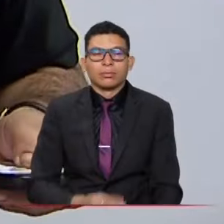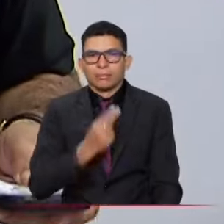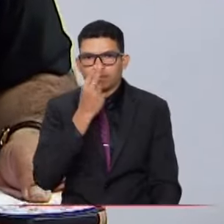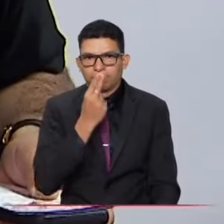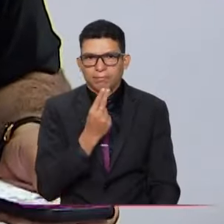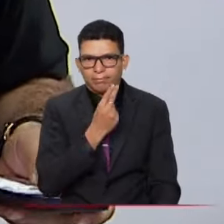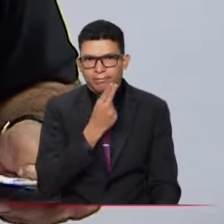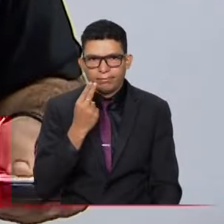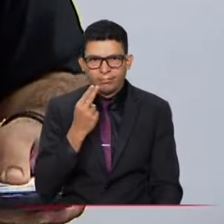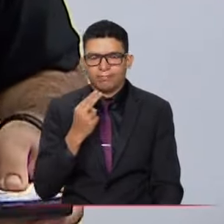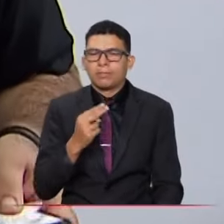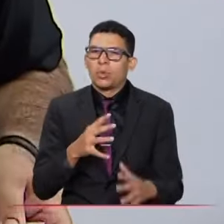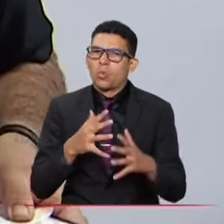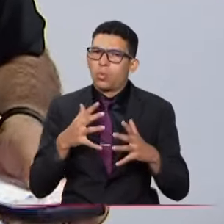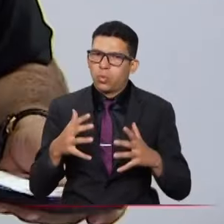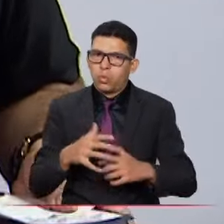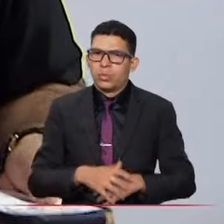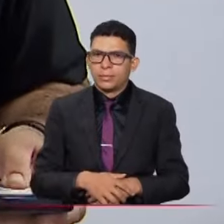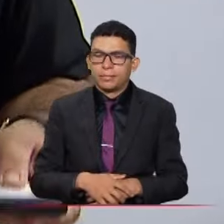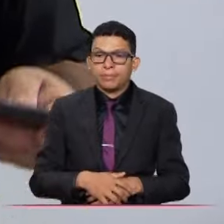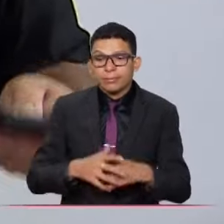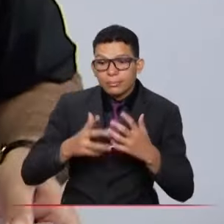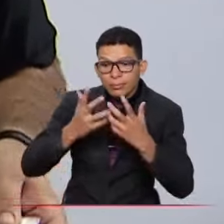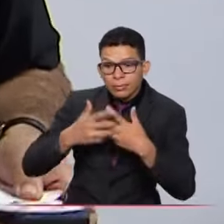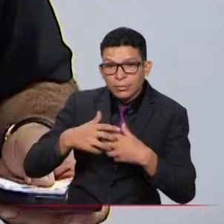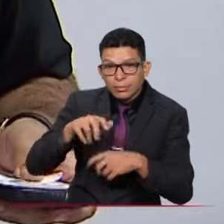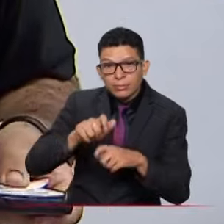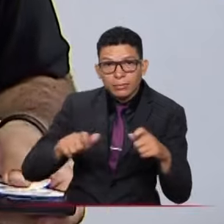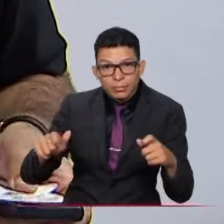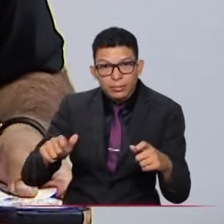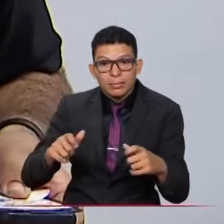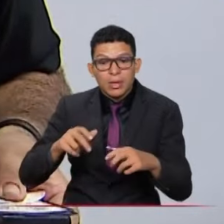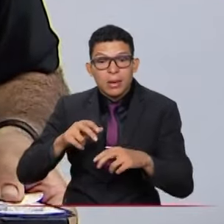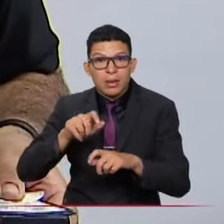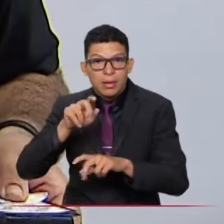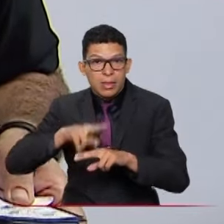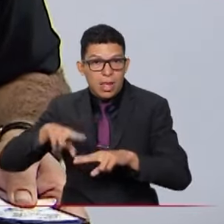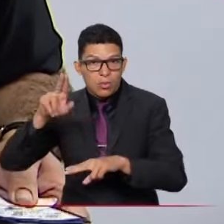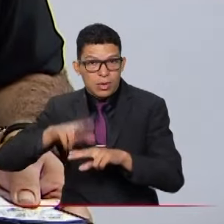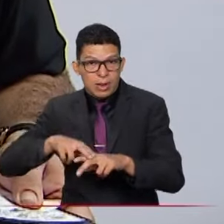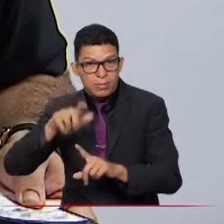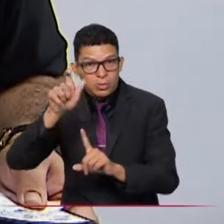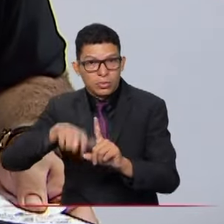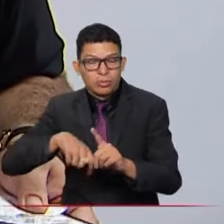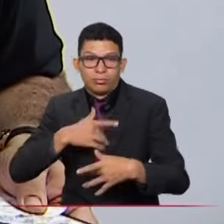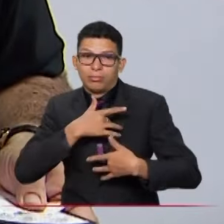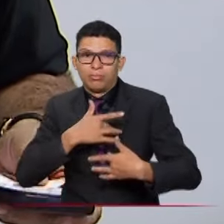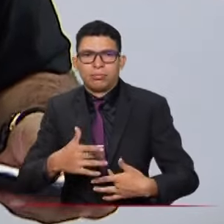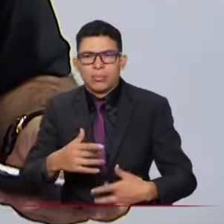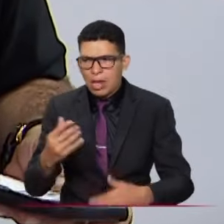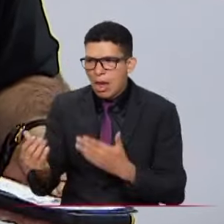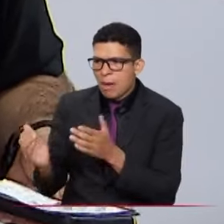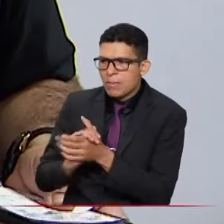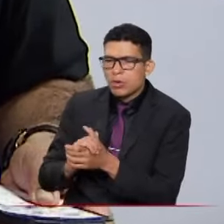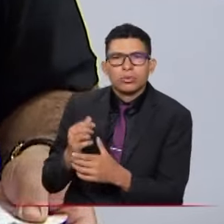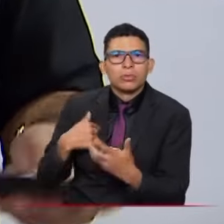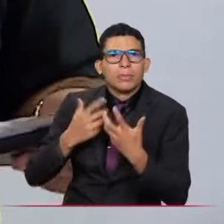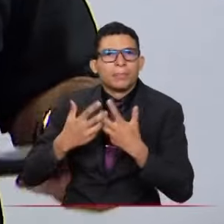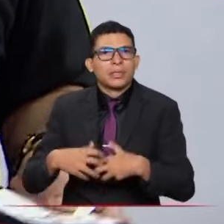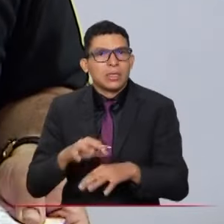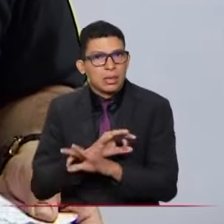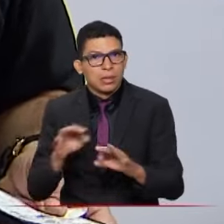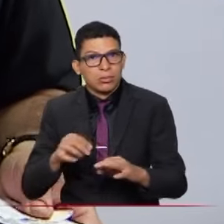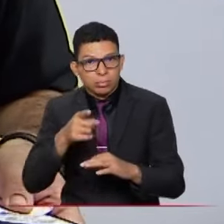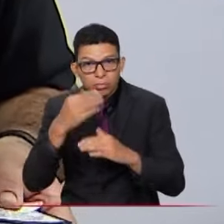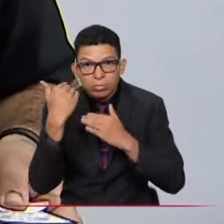grande, empresarios, personas naturales, a donar. Esta mañana me decía un amigo, ¿cómo hago para donar, Joaquín Alberto, si no tengo empresa, pero tienes